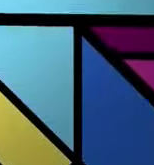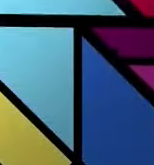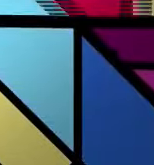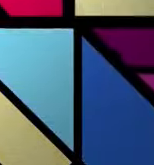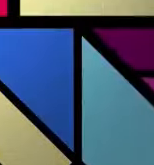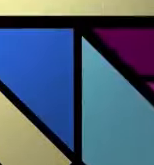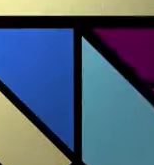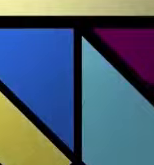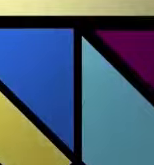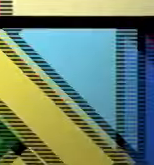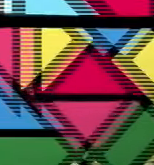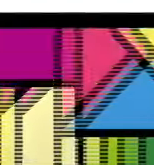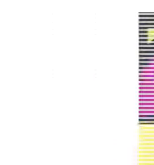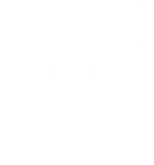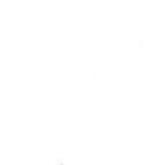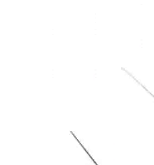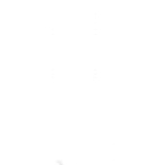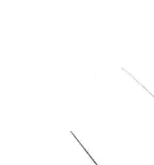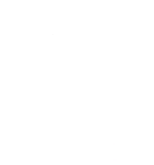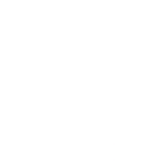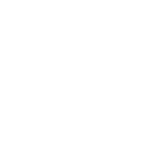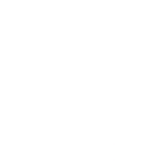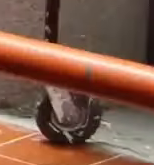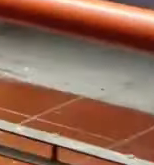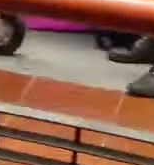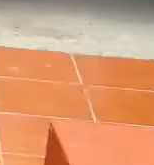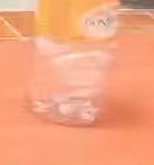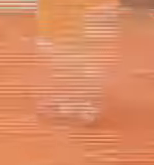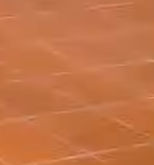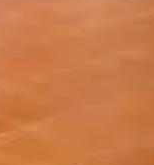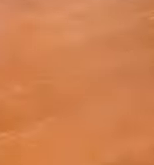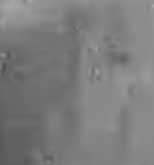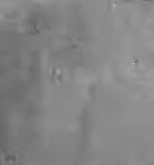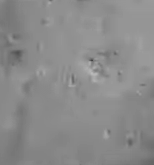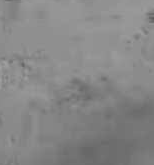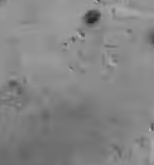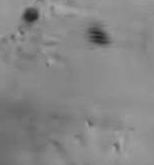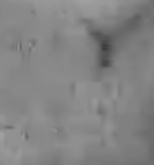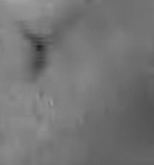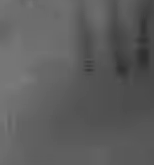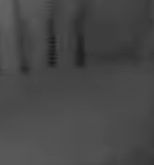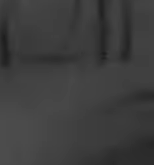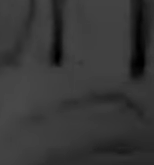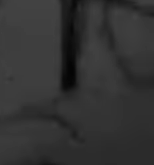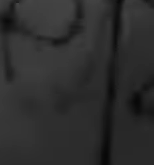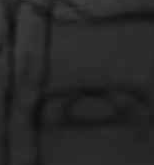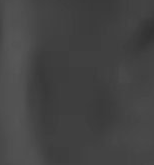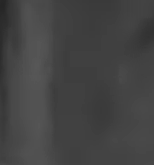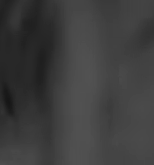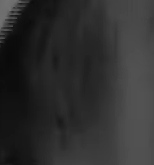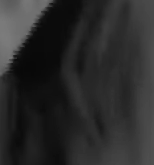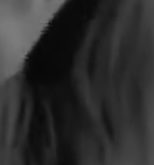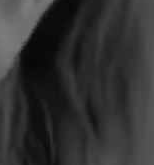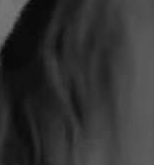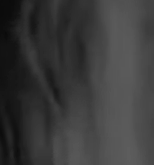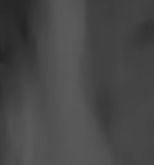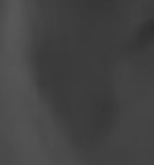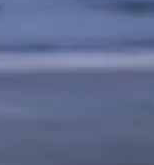Canal 22 presenta los mejores cortos pertenecientes a la 16ª edición del Festival Internacional